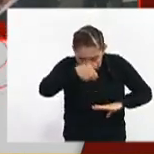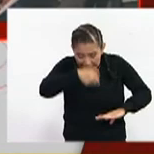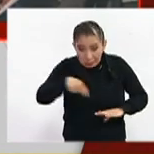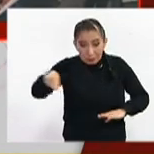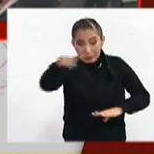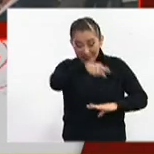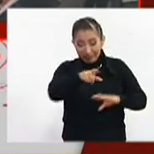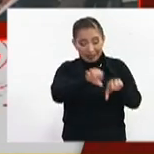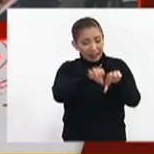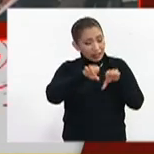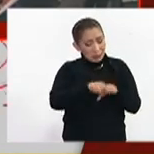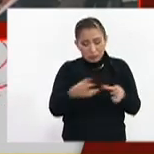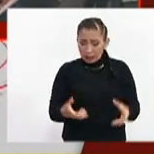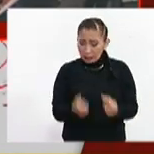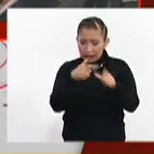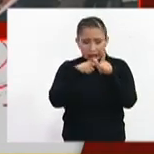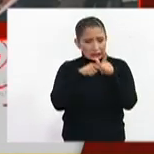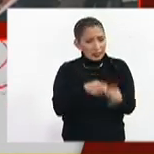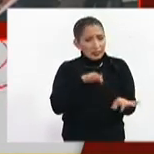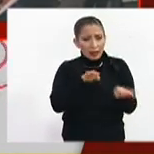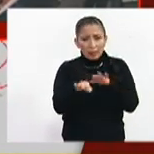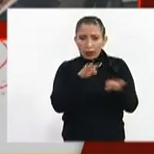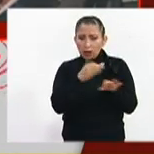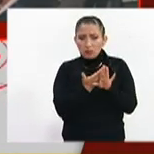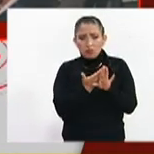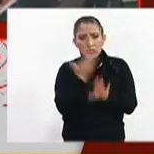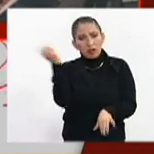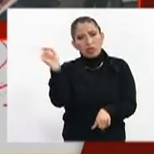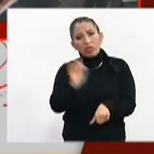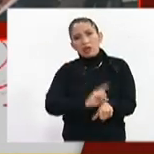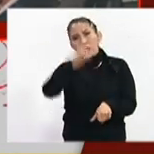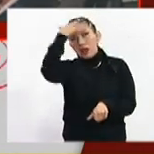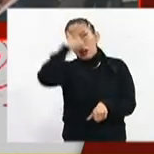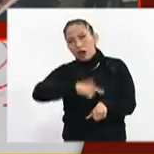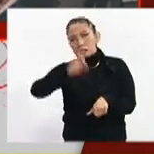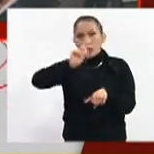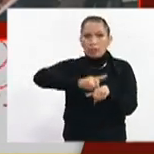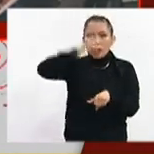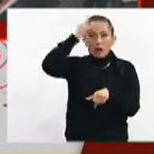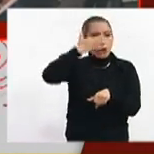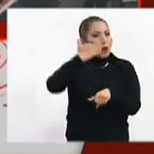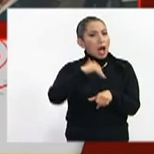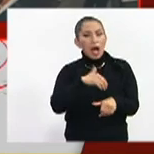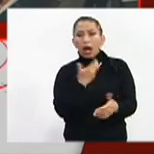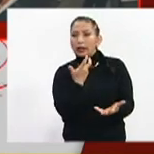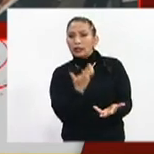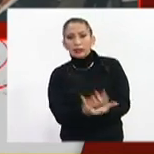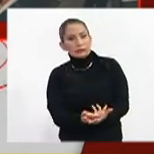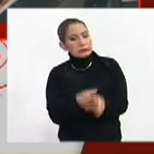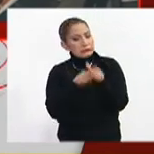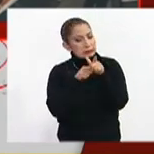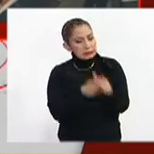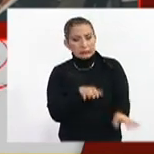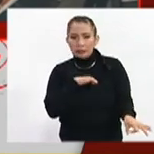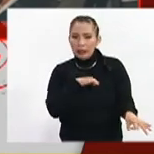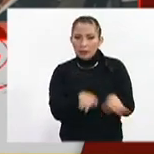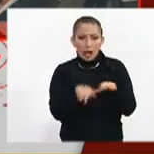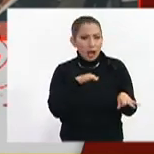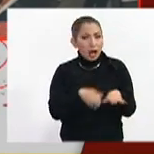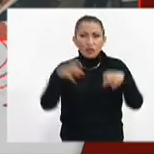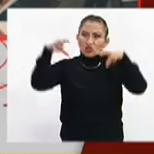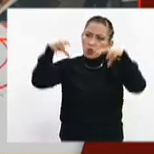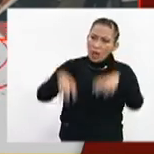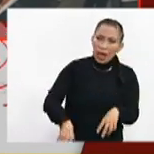rescate continúan. Estos trabajos han sido día y noche. No han parado los trabajos a pesar de